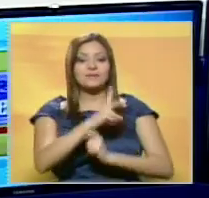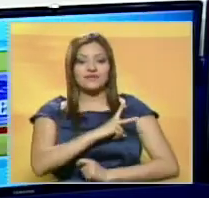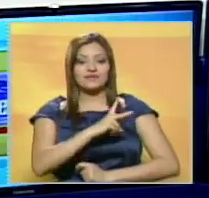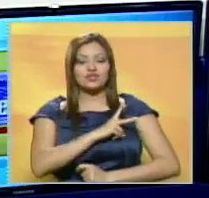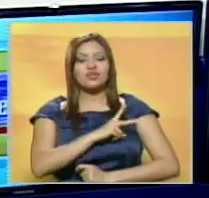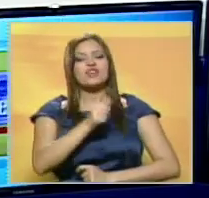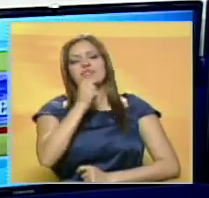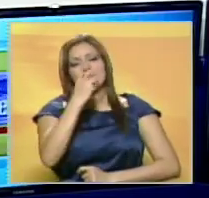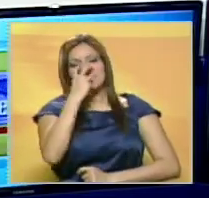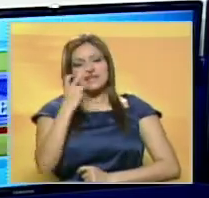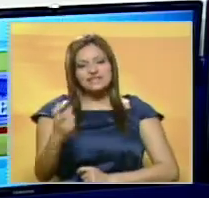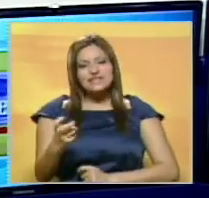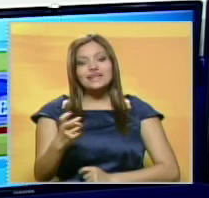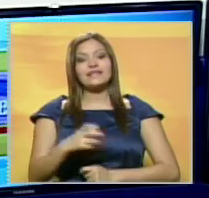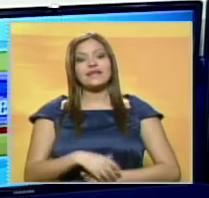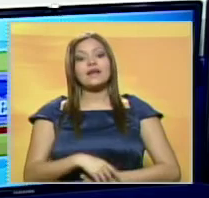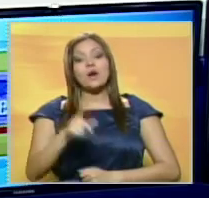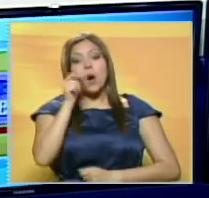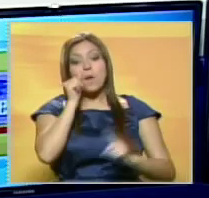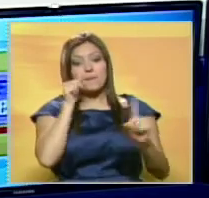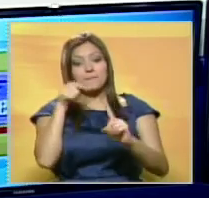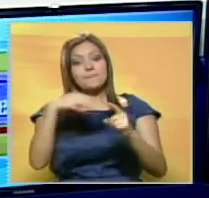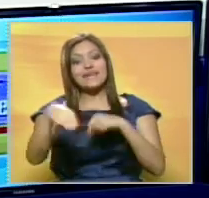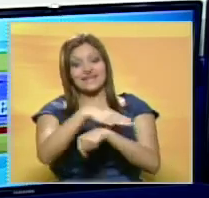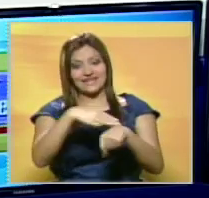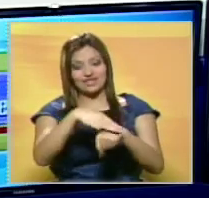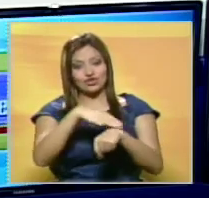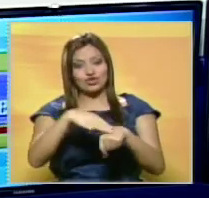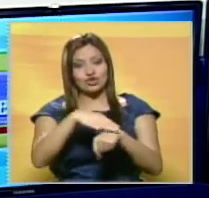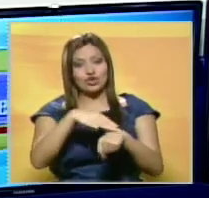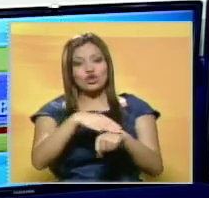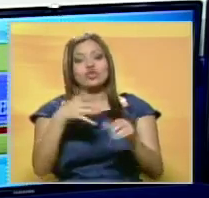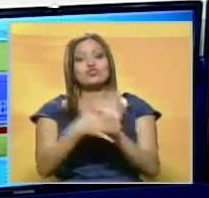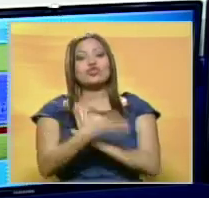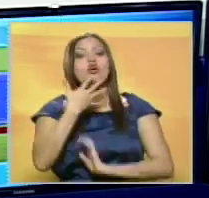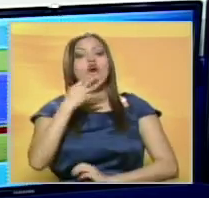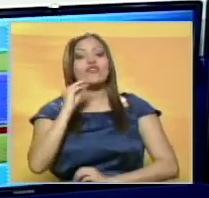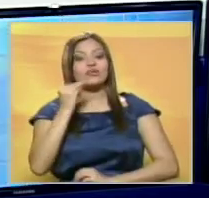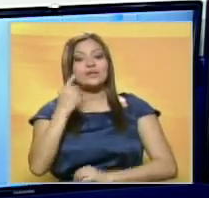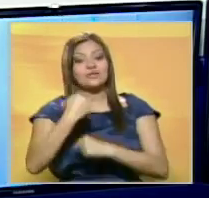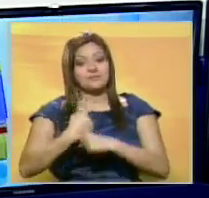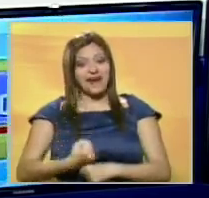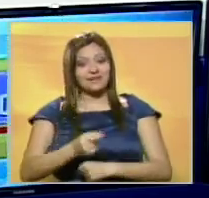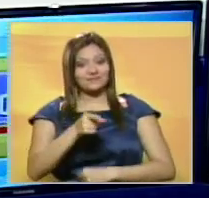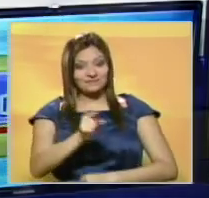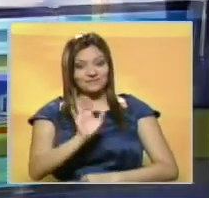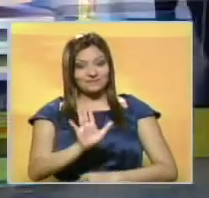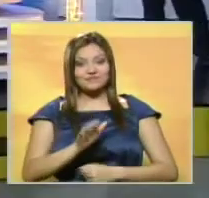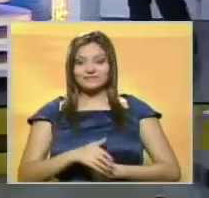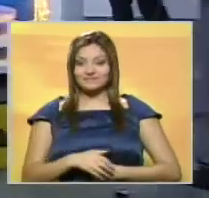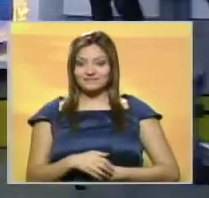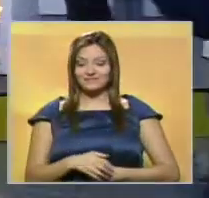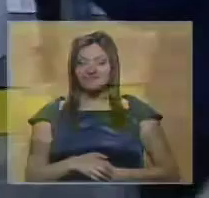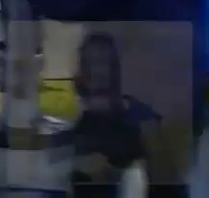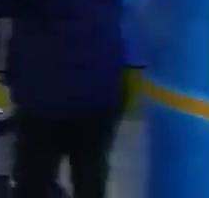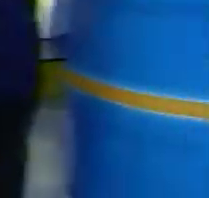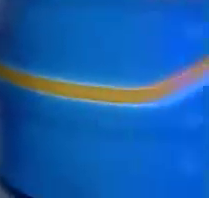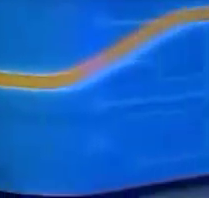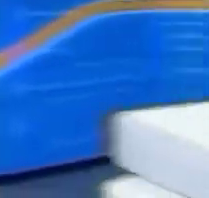Venevisión recibiendo la visita de Víctor Clark, ministro para la Juventud. Así que los esperamos.